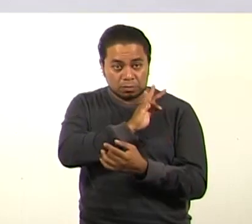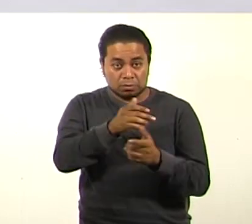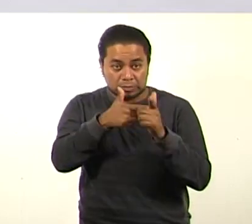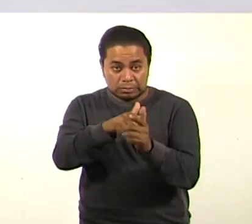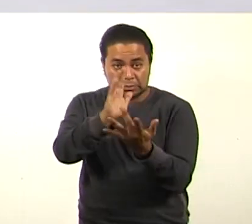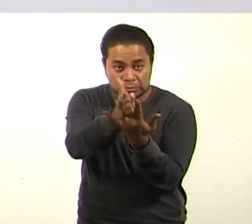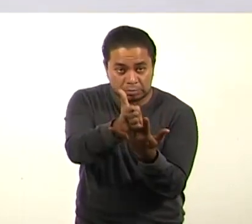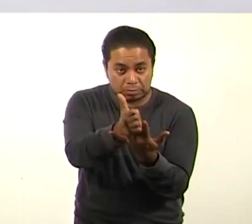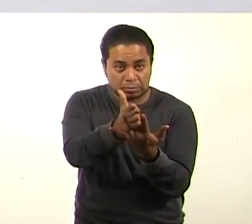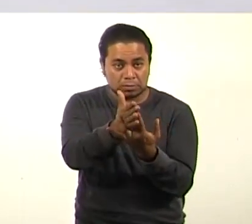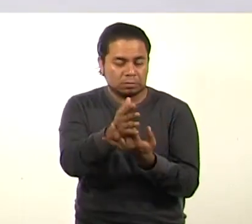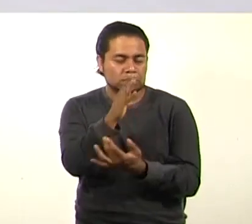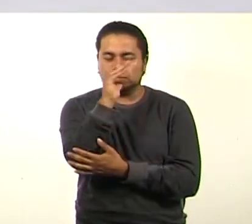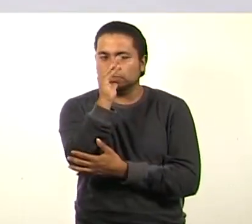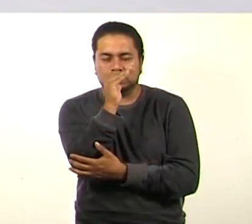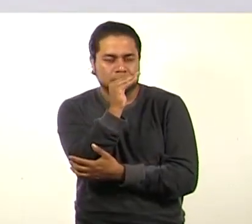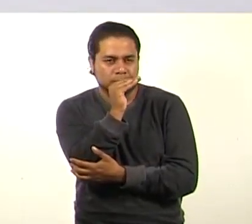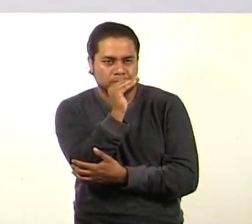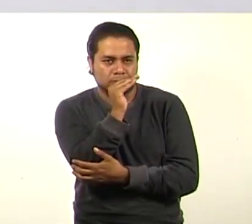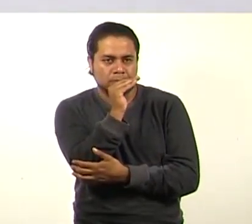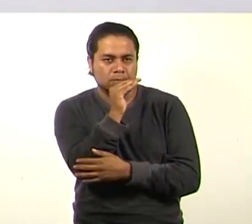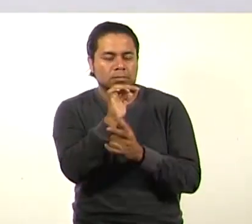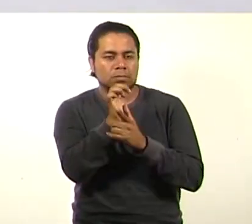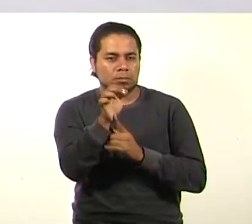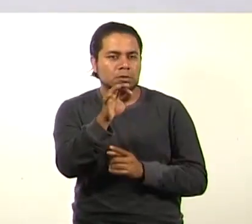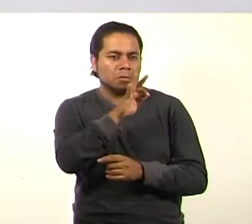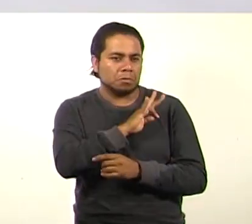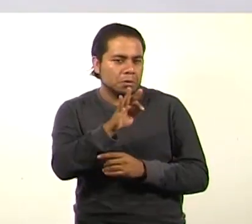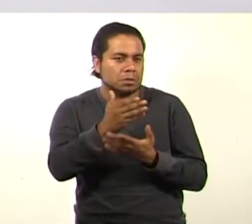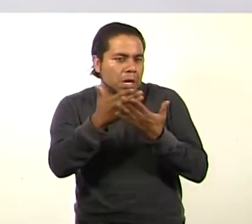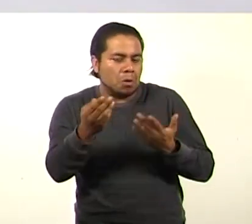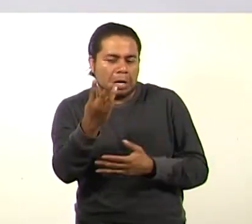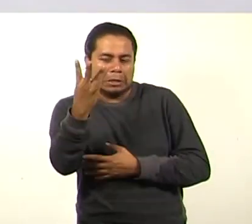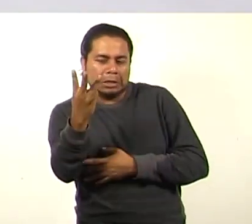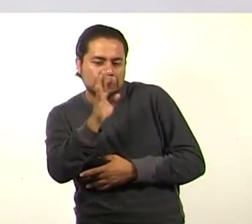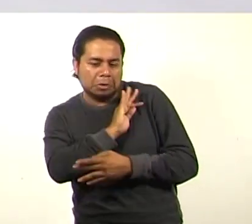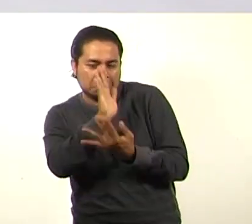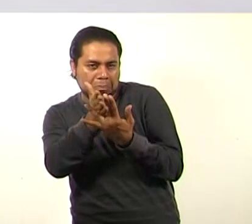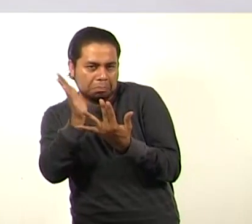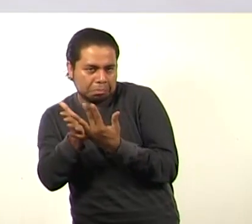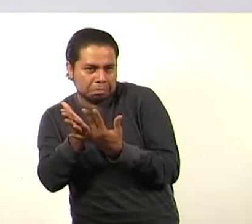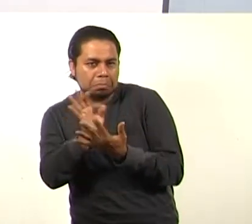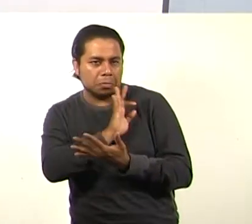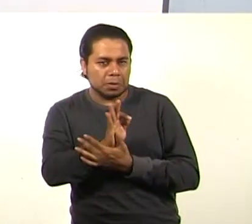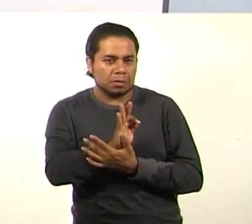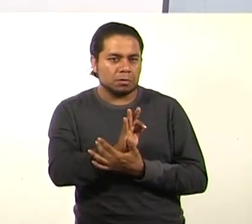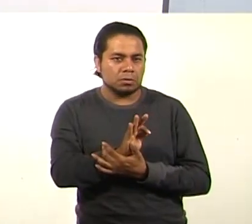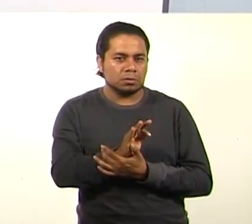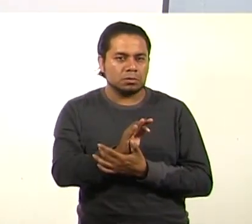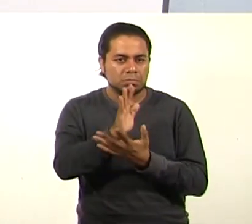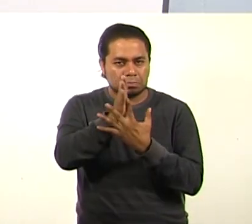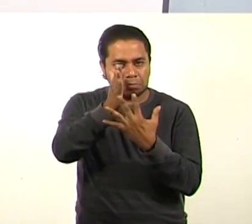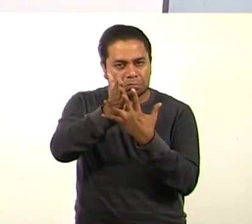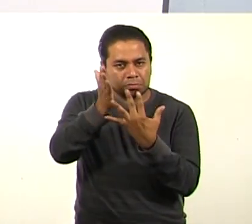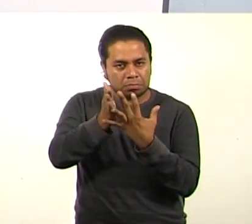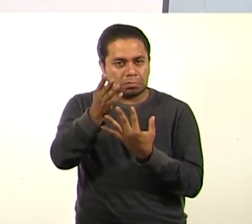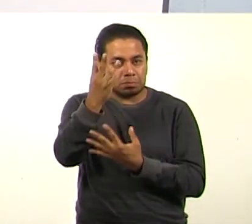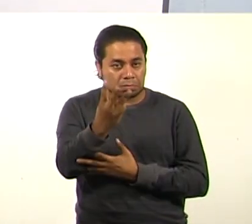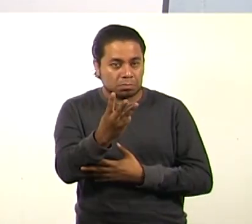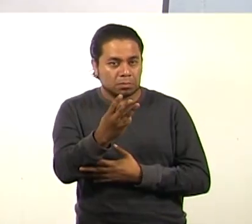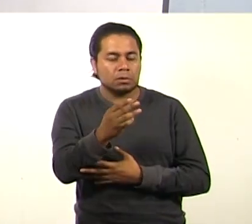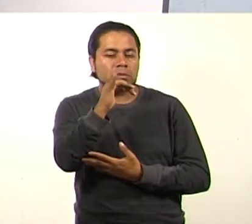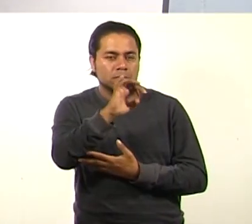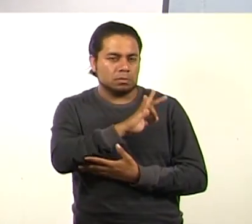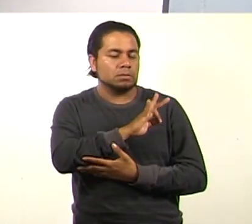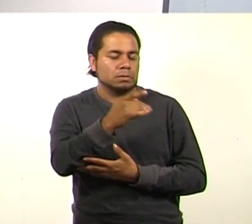¿Podemos? No podemos. Entonces, vamos a ver si podemos partir en tres partes. ¿Podemos dividir entre 3? ¿Algún número?